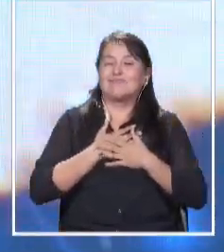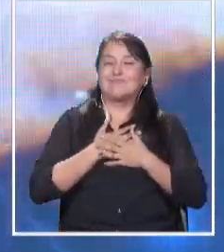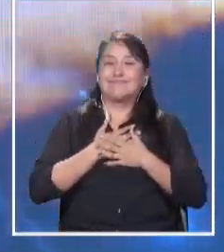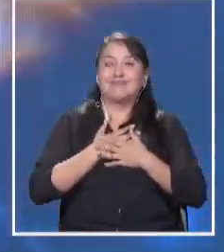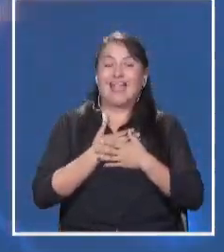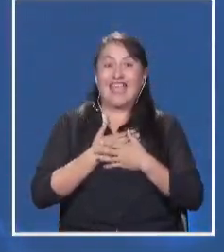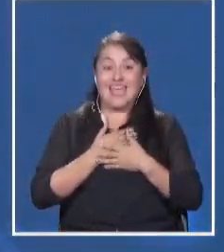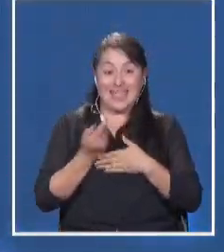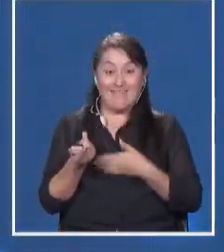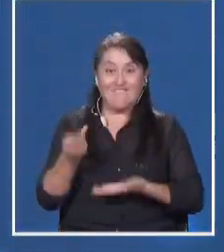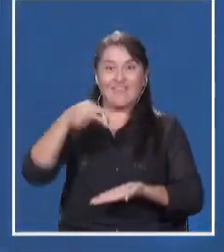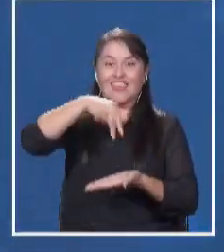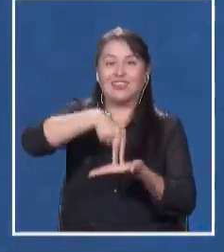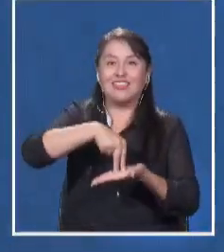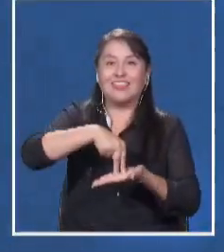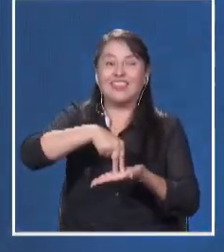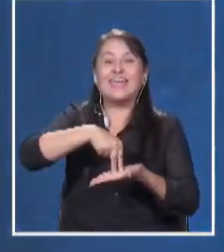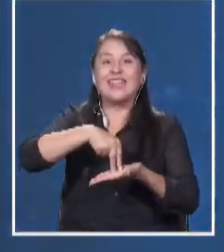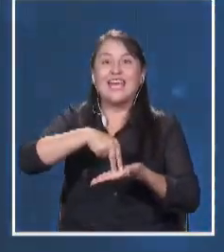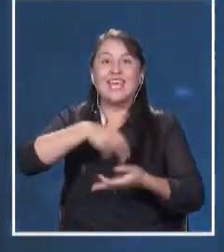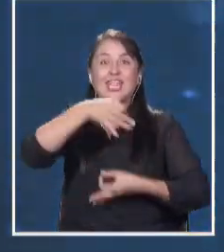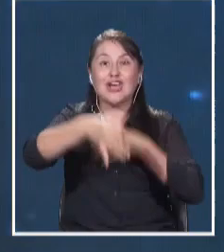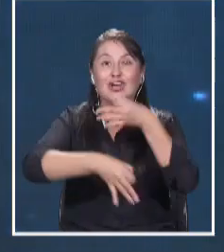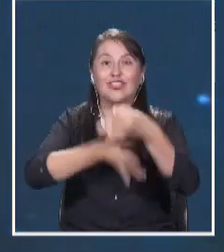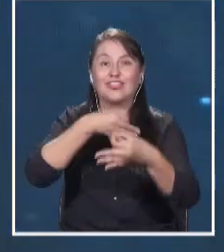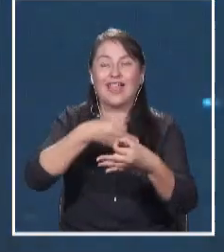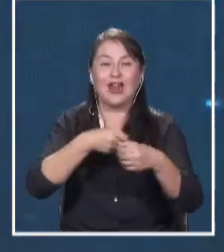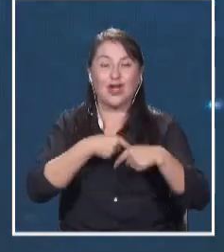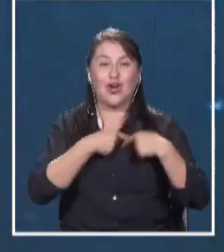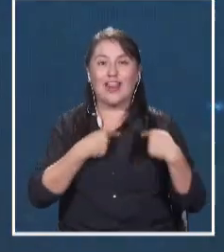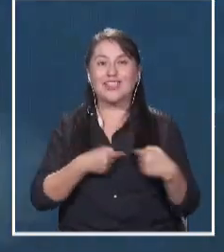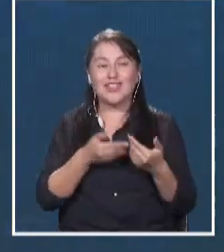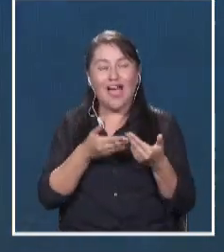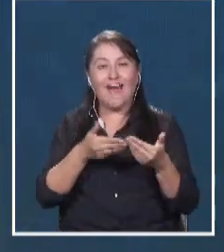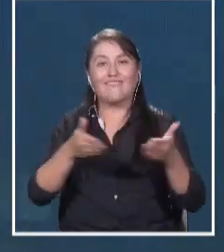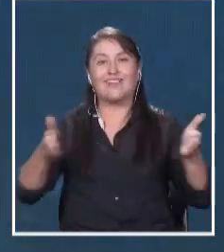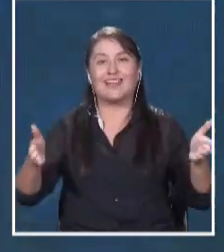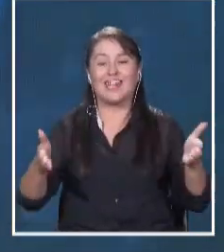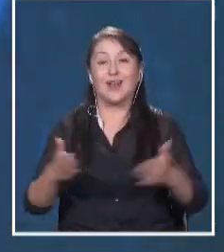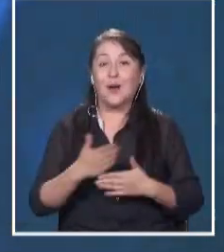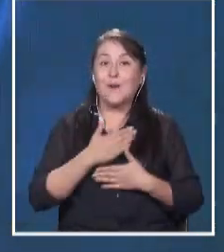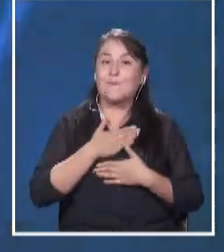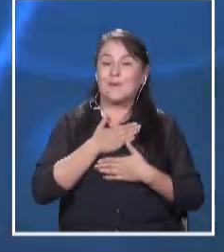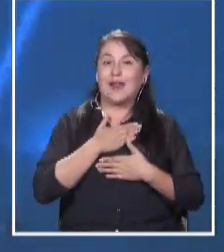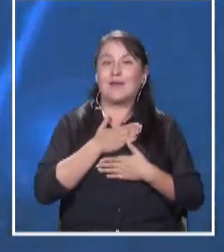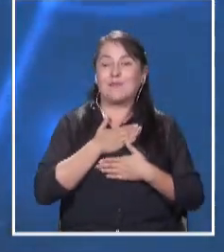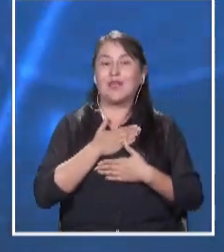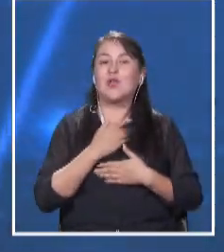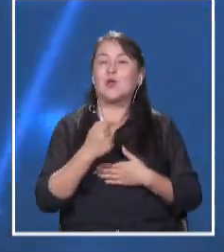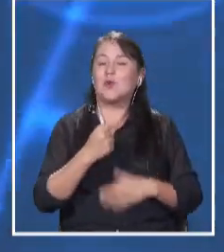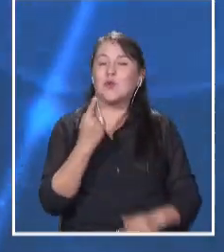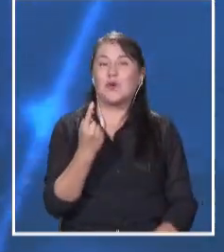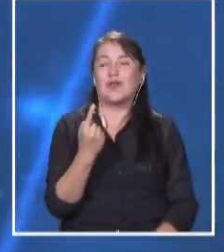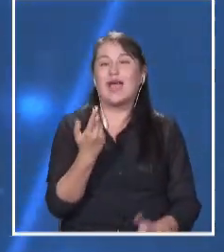abrir un poco el corazón con todo eso es finalmente para mí una de las inyecciones directas de educación. Es como yo sé